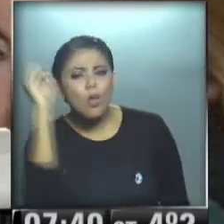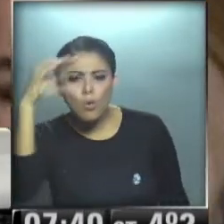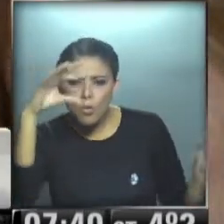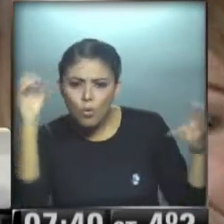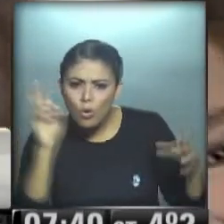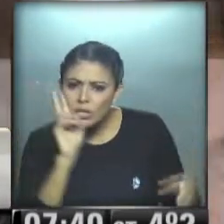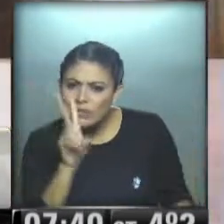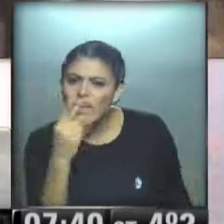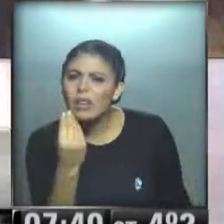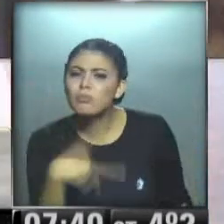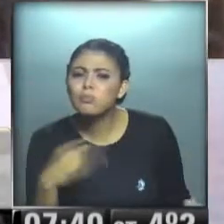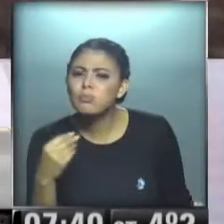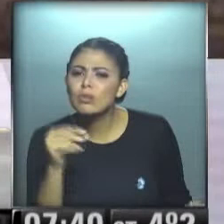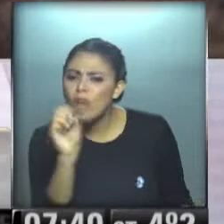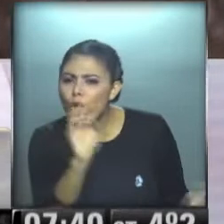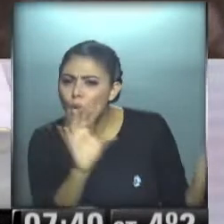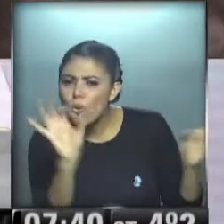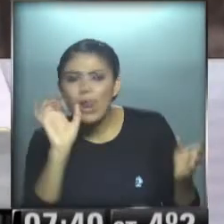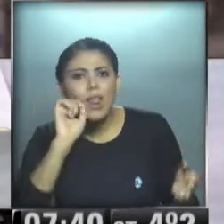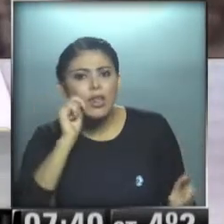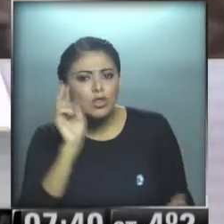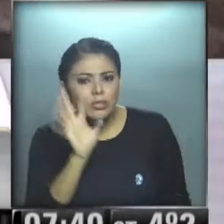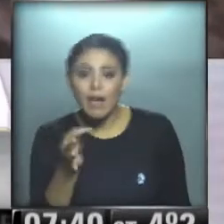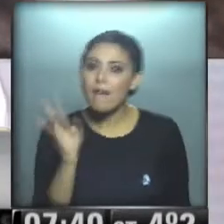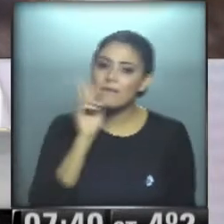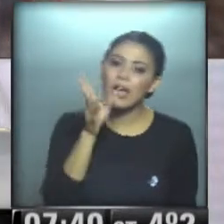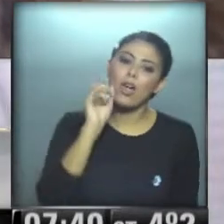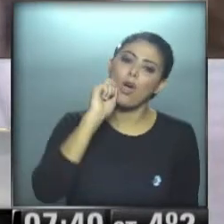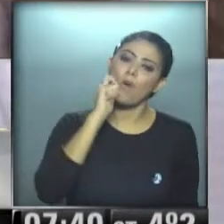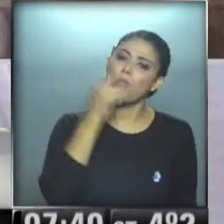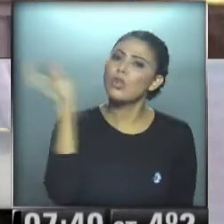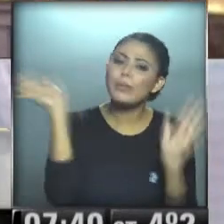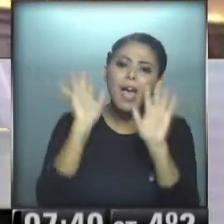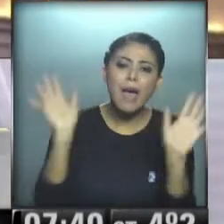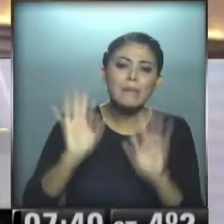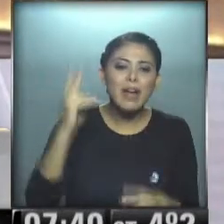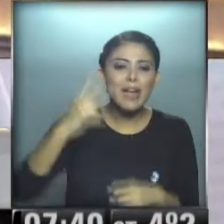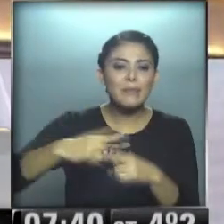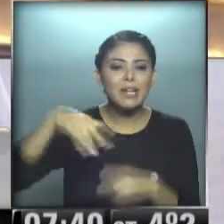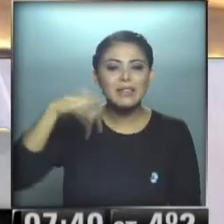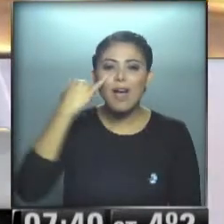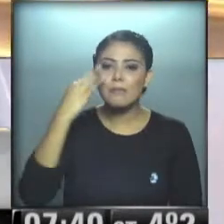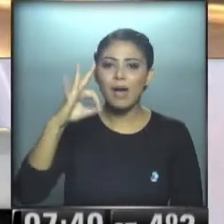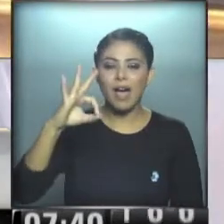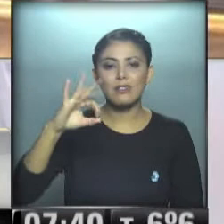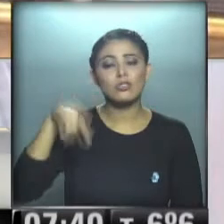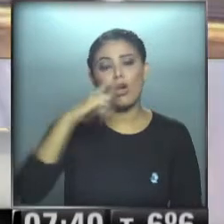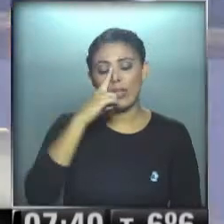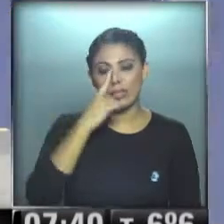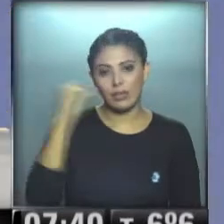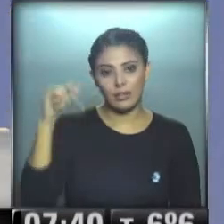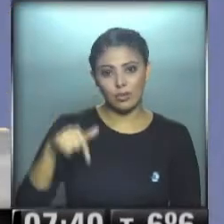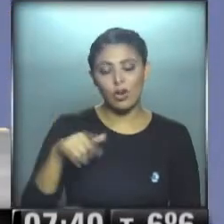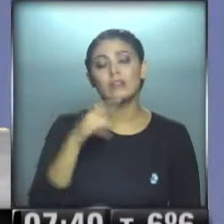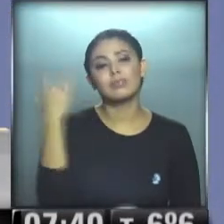de fondo que es tan bonito qué hermosura clic preparada hasta la plaza de mayo con una jornada como hoy